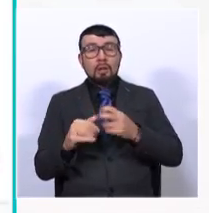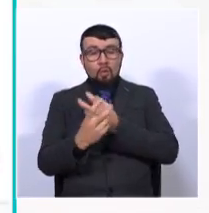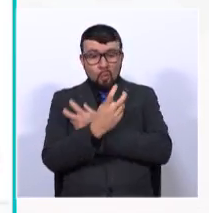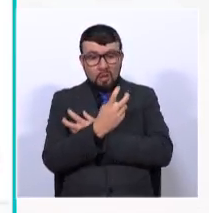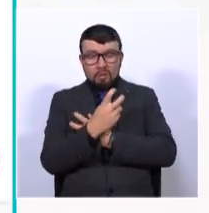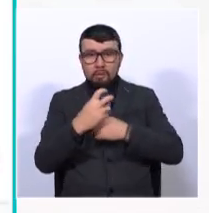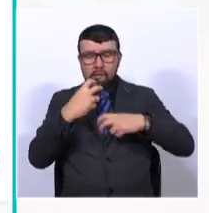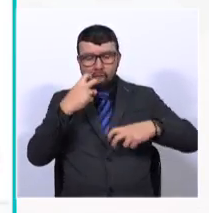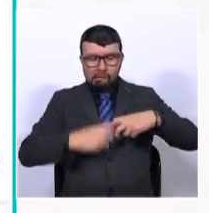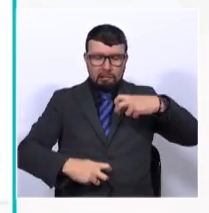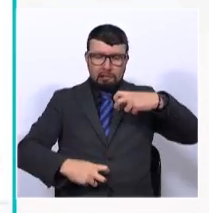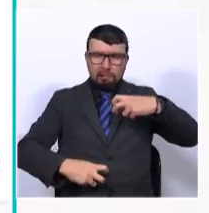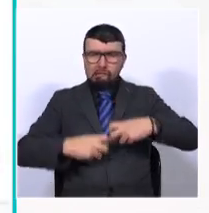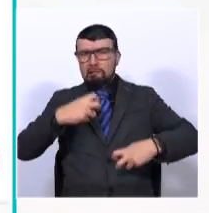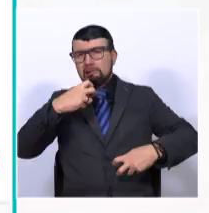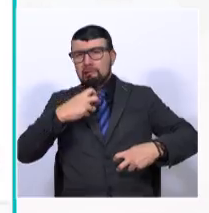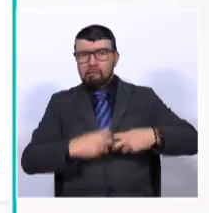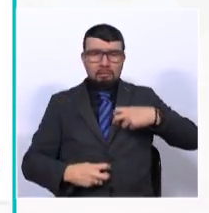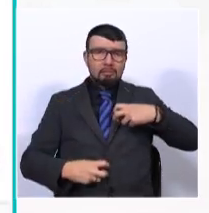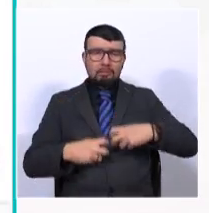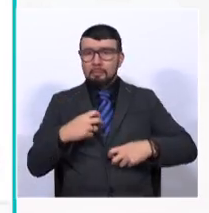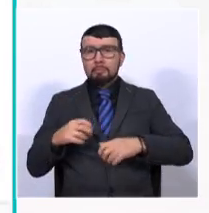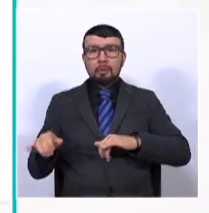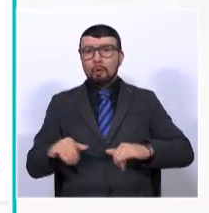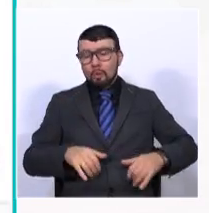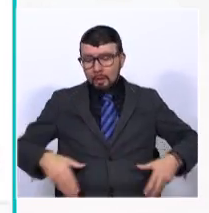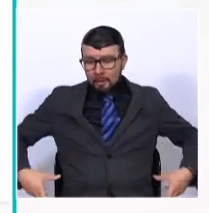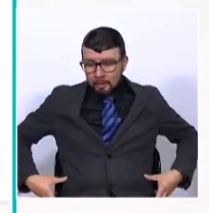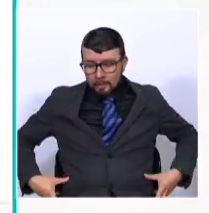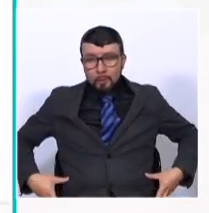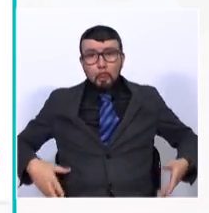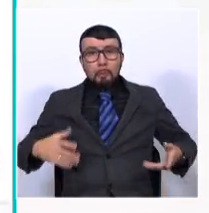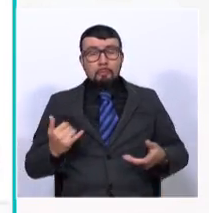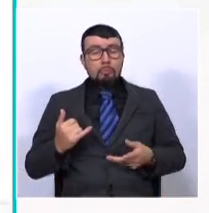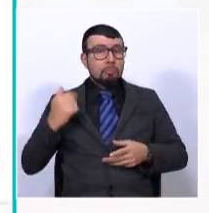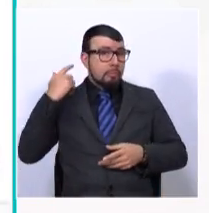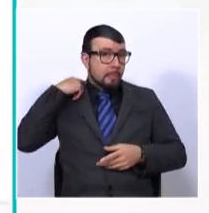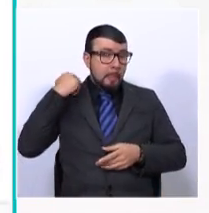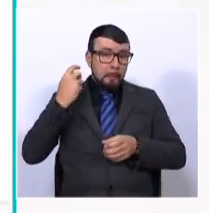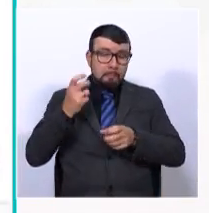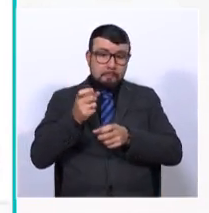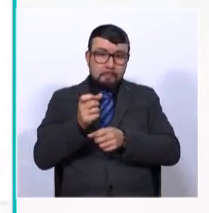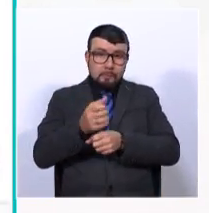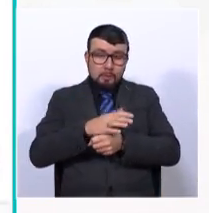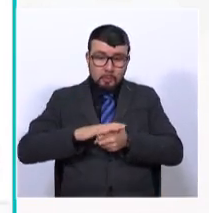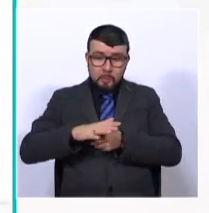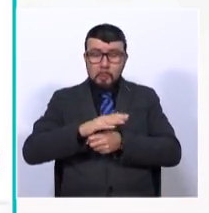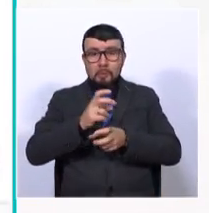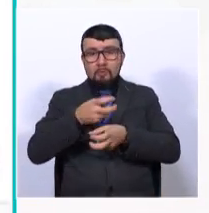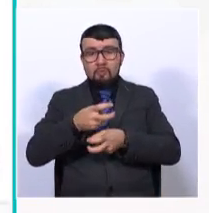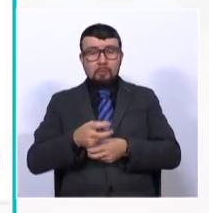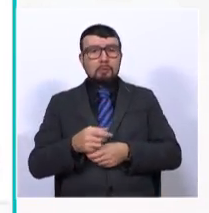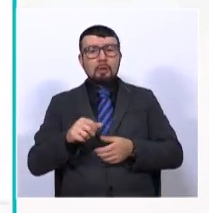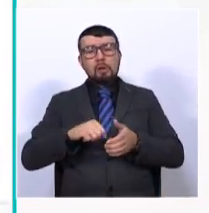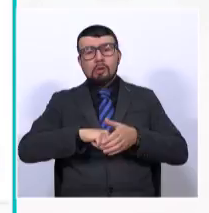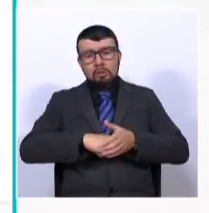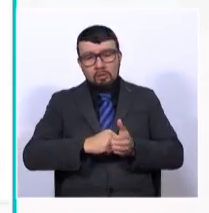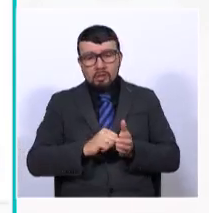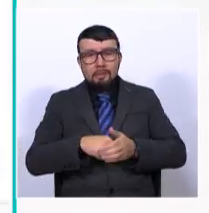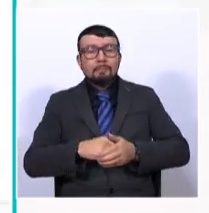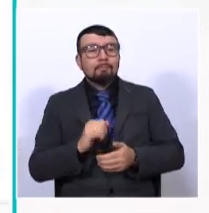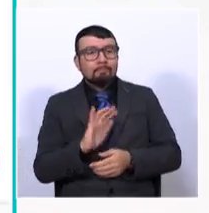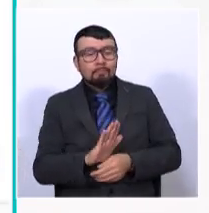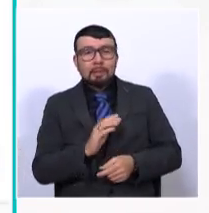otro y eso sucede en la cadera, sucede en las vértebras de la columna, sucede en la rodilla y es muy importante